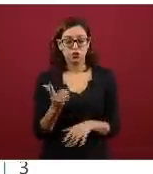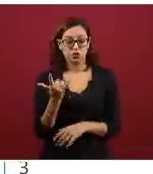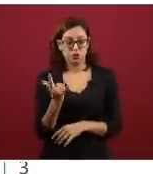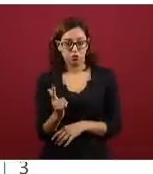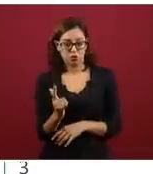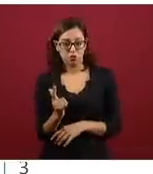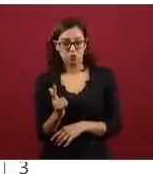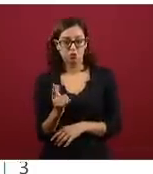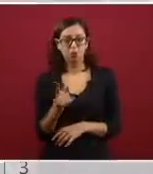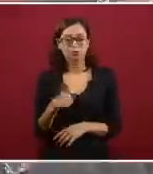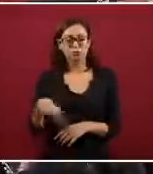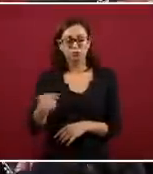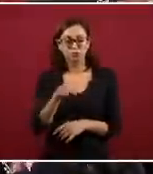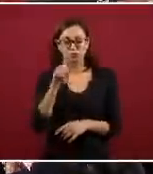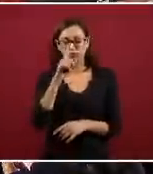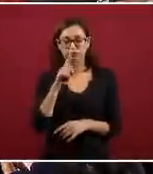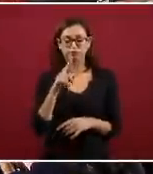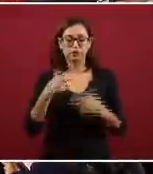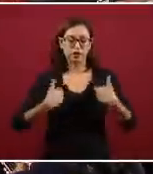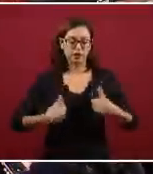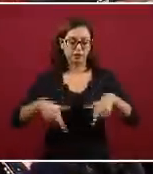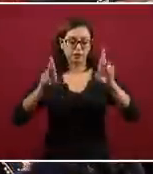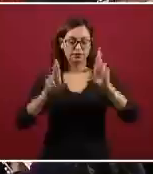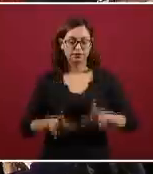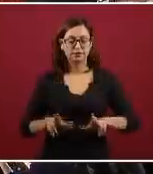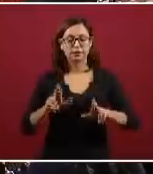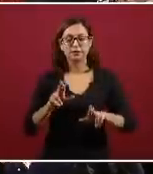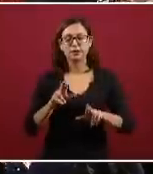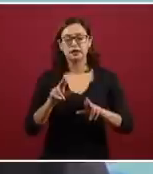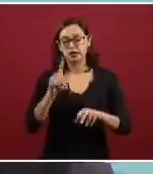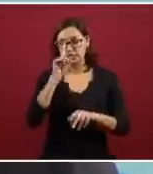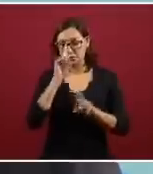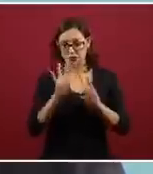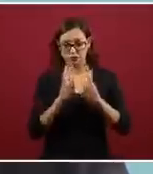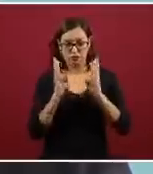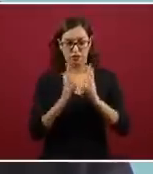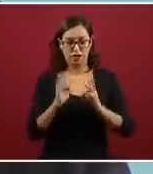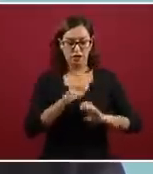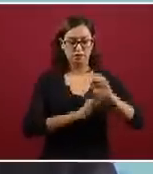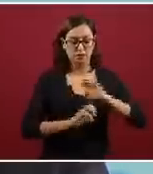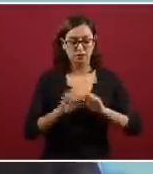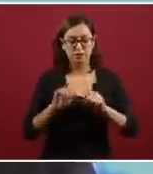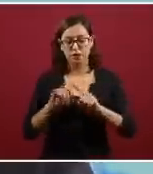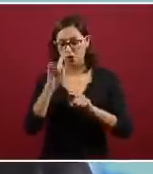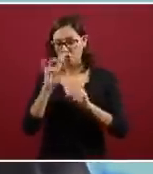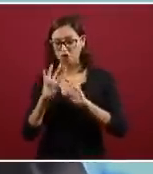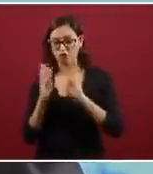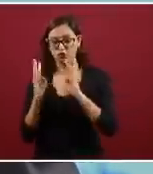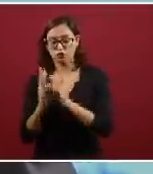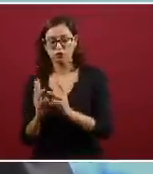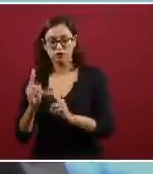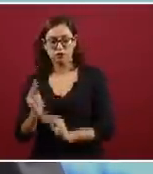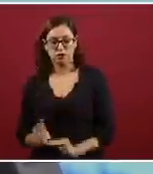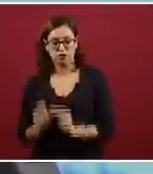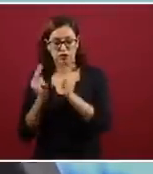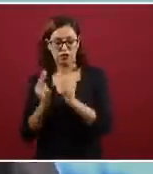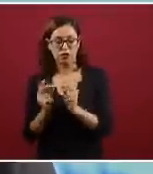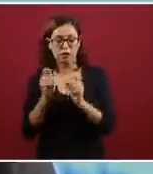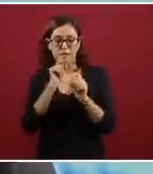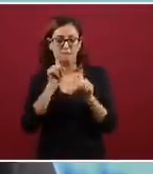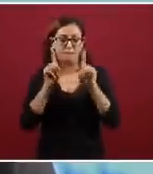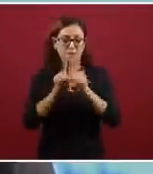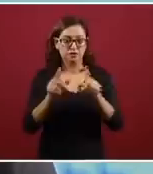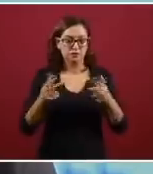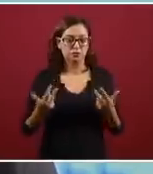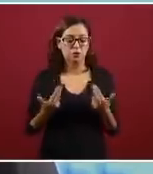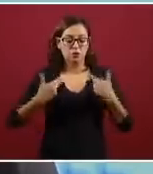observadores del Consejo Coordinador Empresarial, el Consejo Mexicano de Negocios y como representante del ciudadano presidente de México,